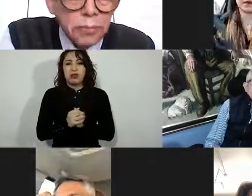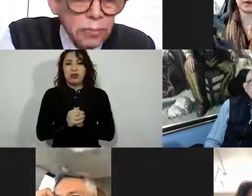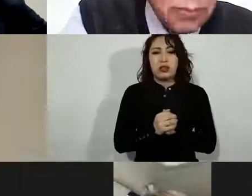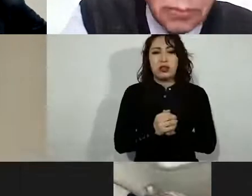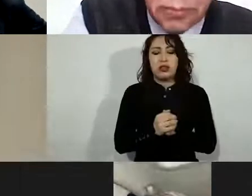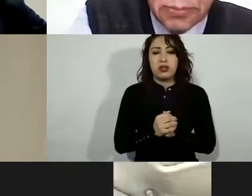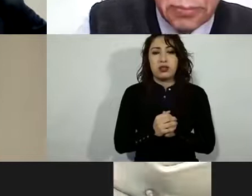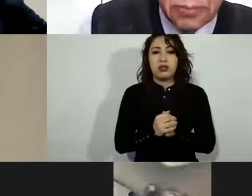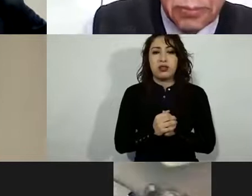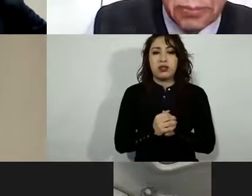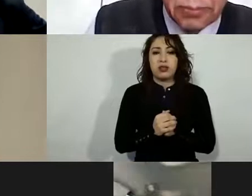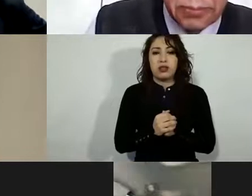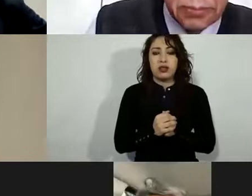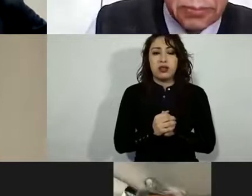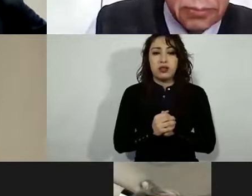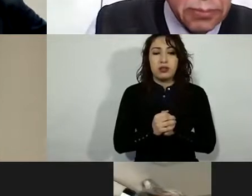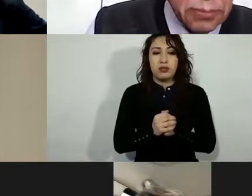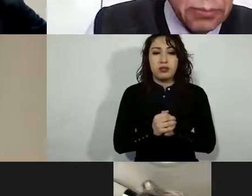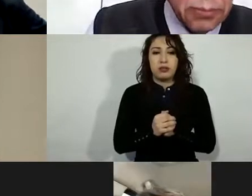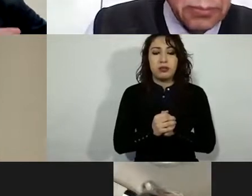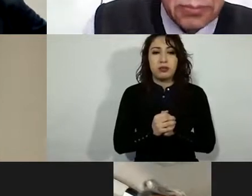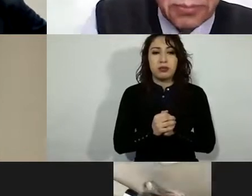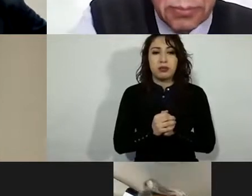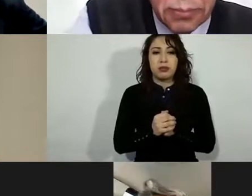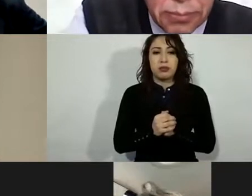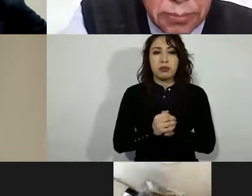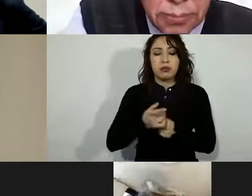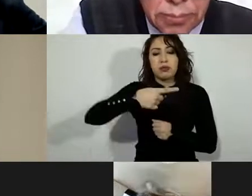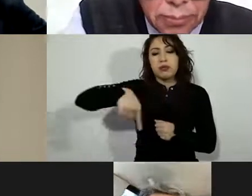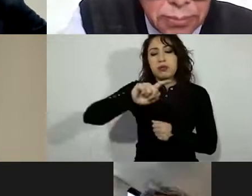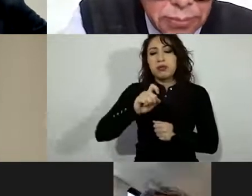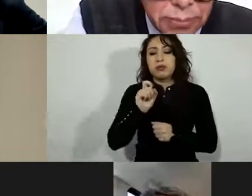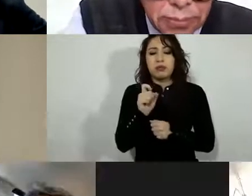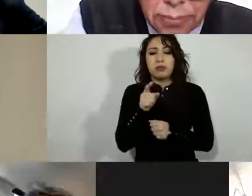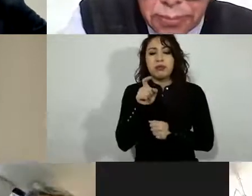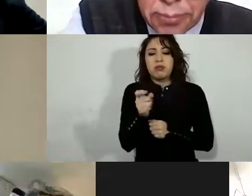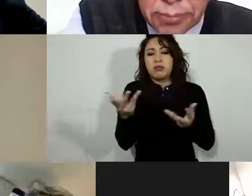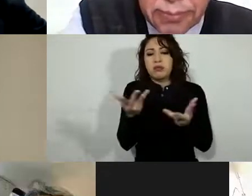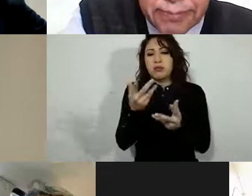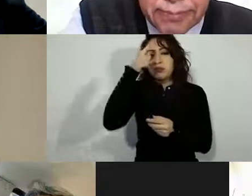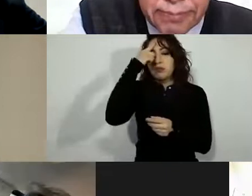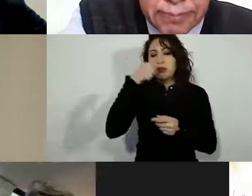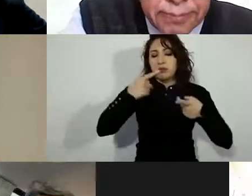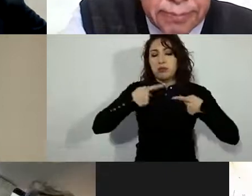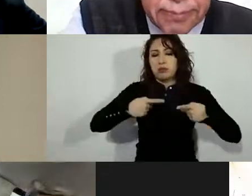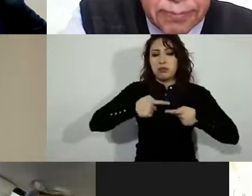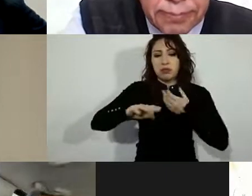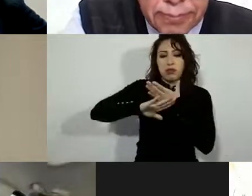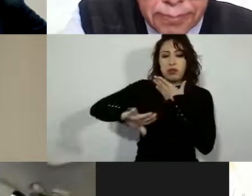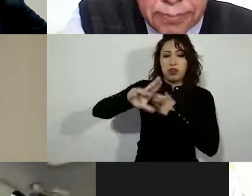cabo para evitar los contagios o la propagación de contagios